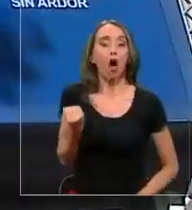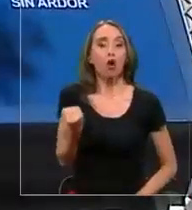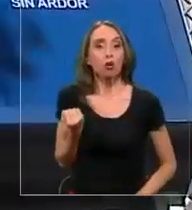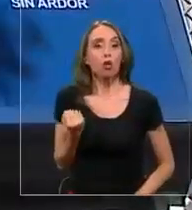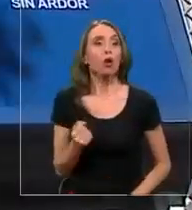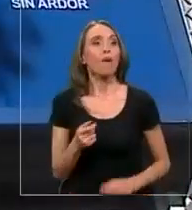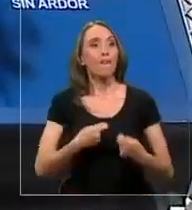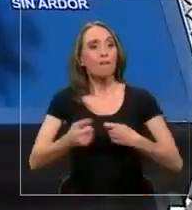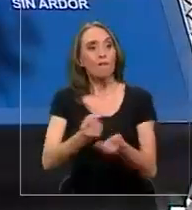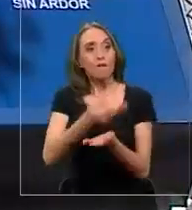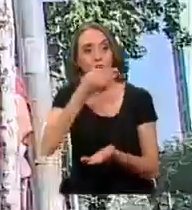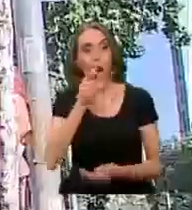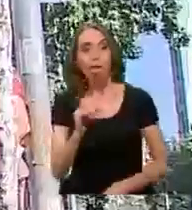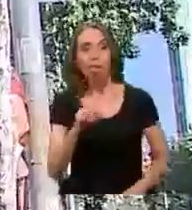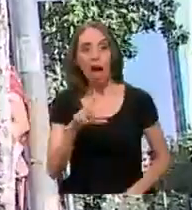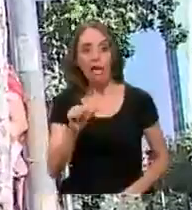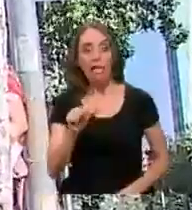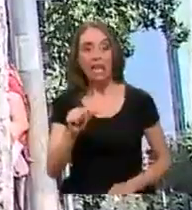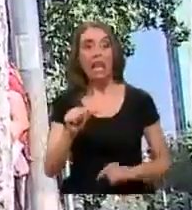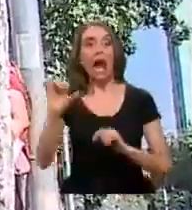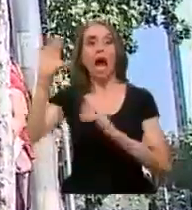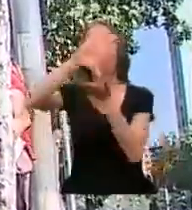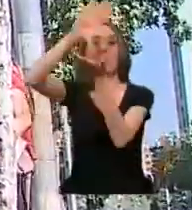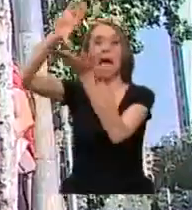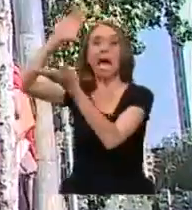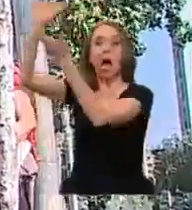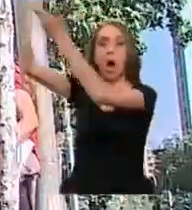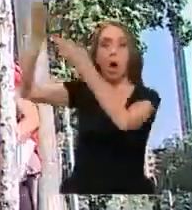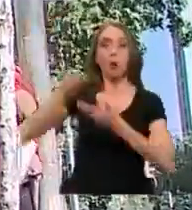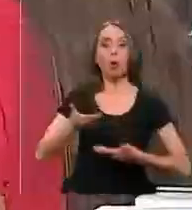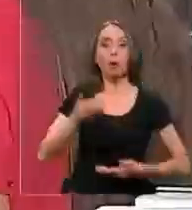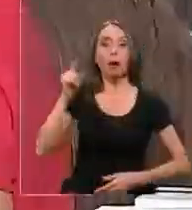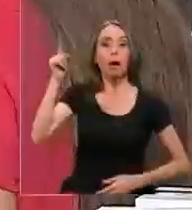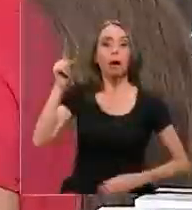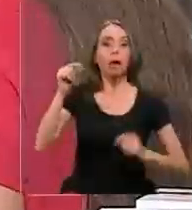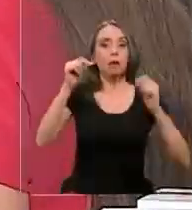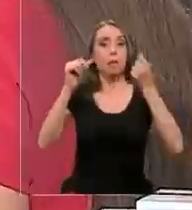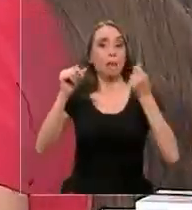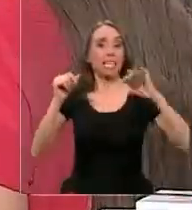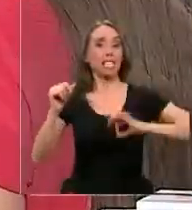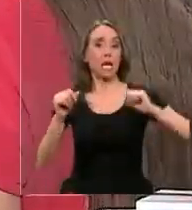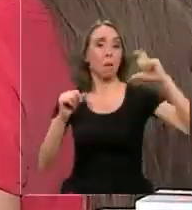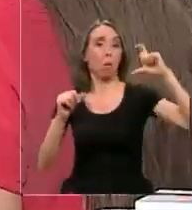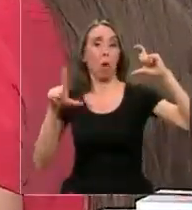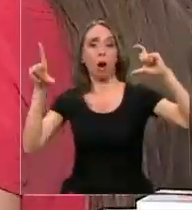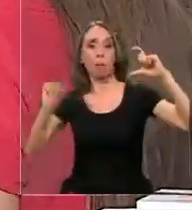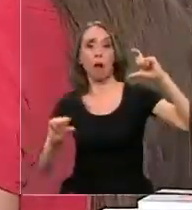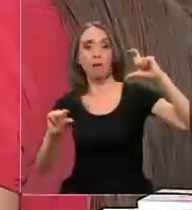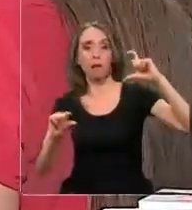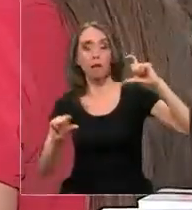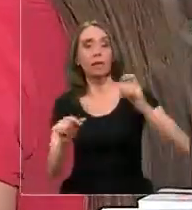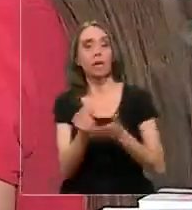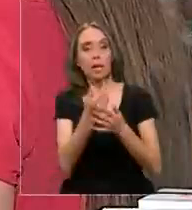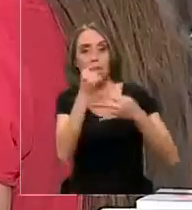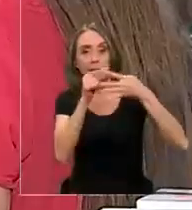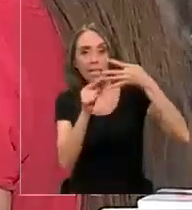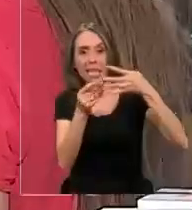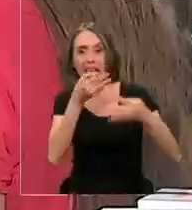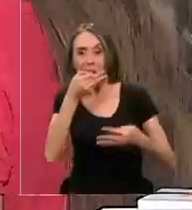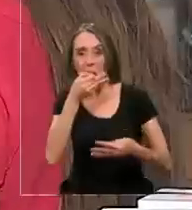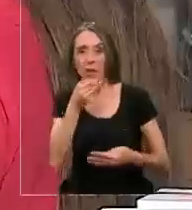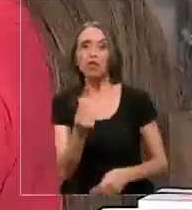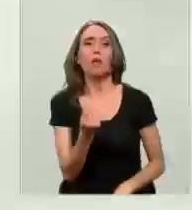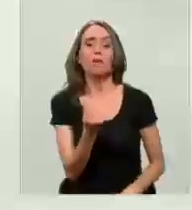daniela trabaja con proveedores de europa los precios son significativamente menores prograf inmunosupresor en chile